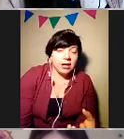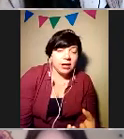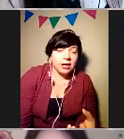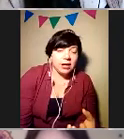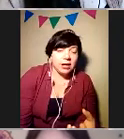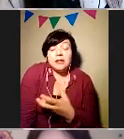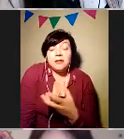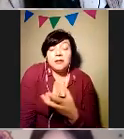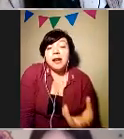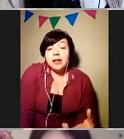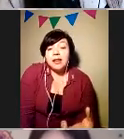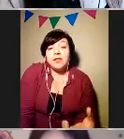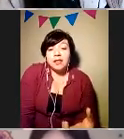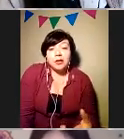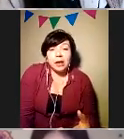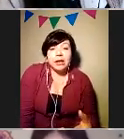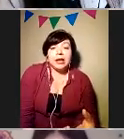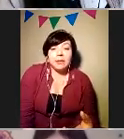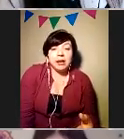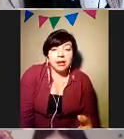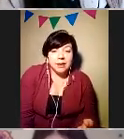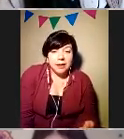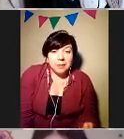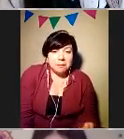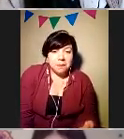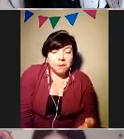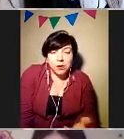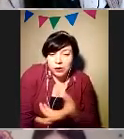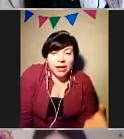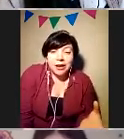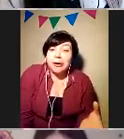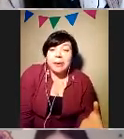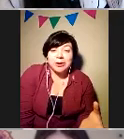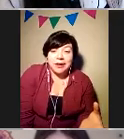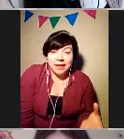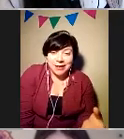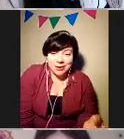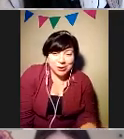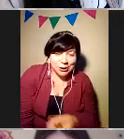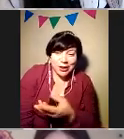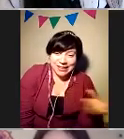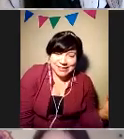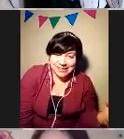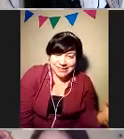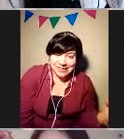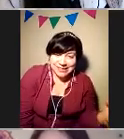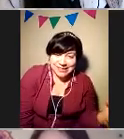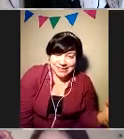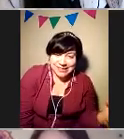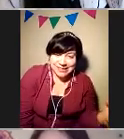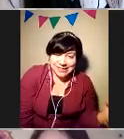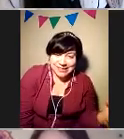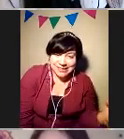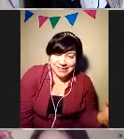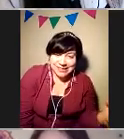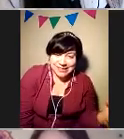problema muy latente, existen marcas que se certifican libres de crueldad animal, pero no es la norma todavía, no son todas.